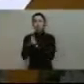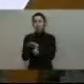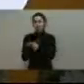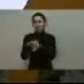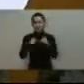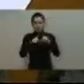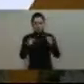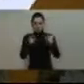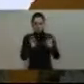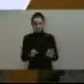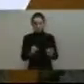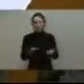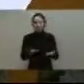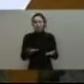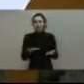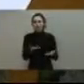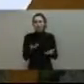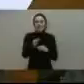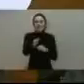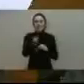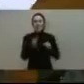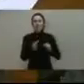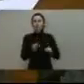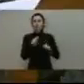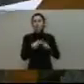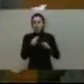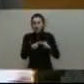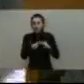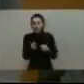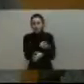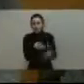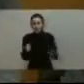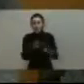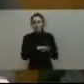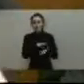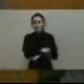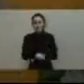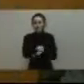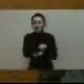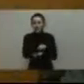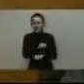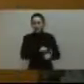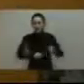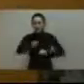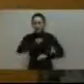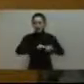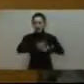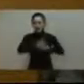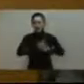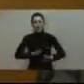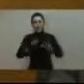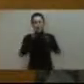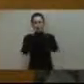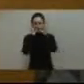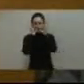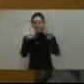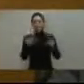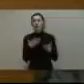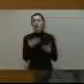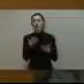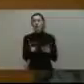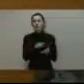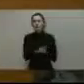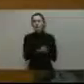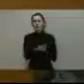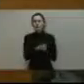encima no hay una política adecuada en cuanto a mantenimiento, los desastres son inasumibles. Hablando de desastres,